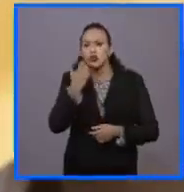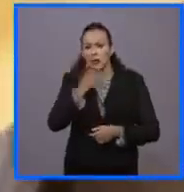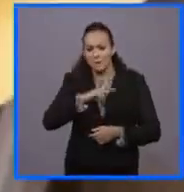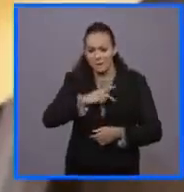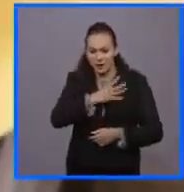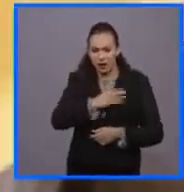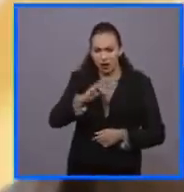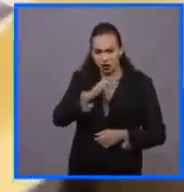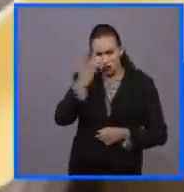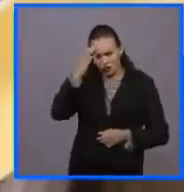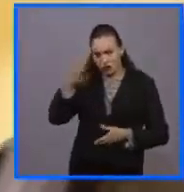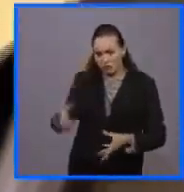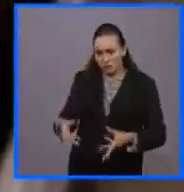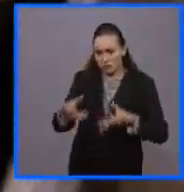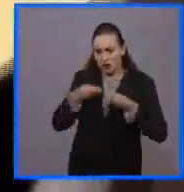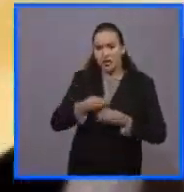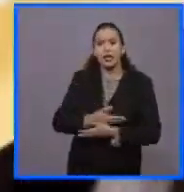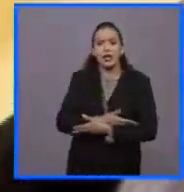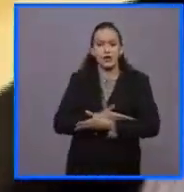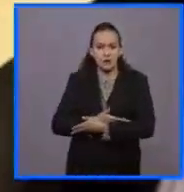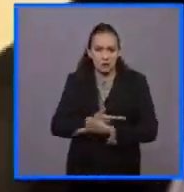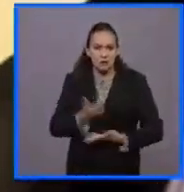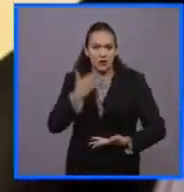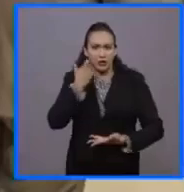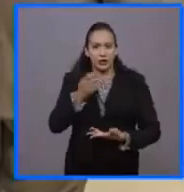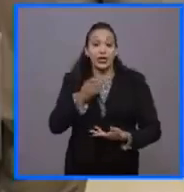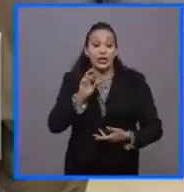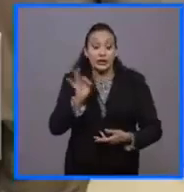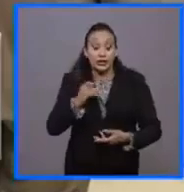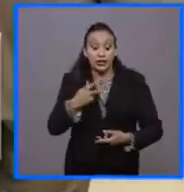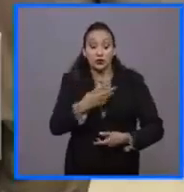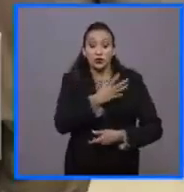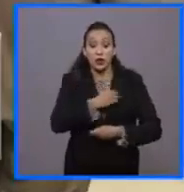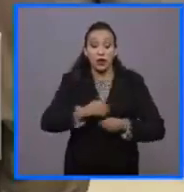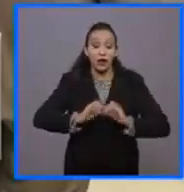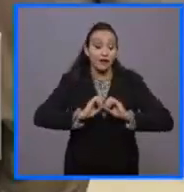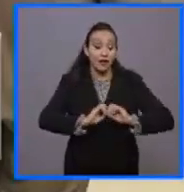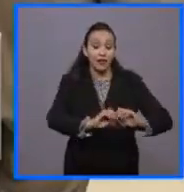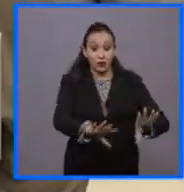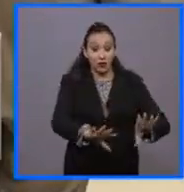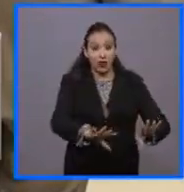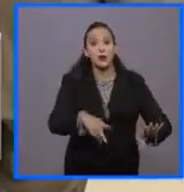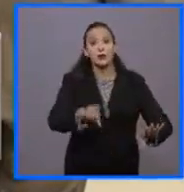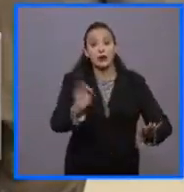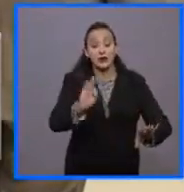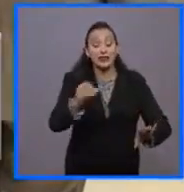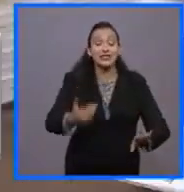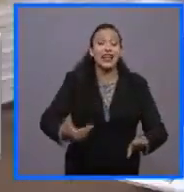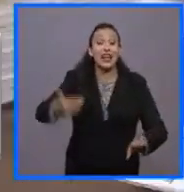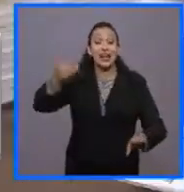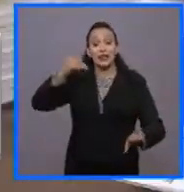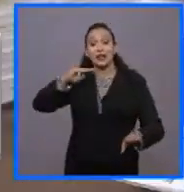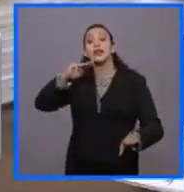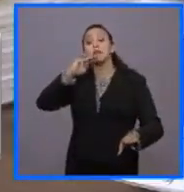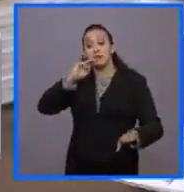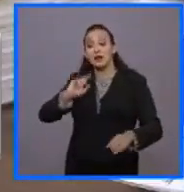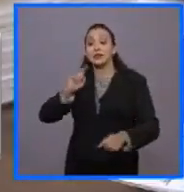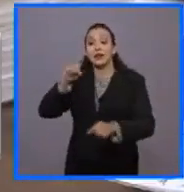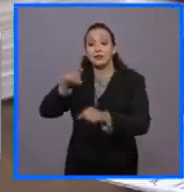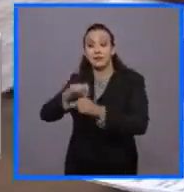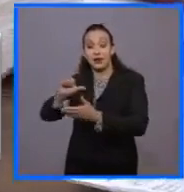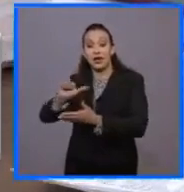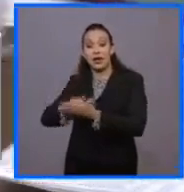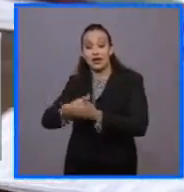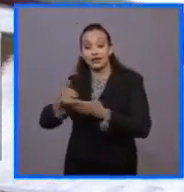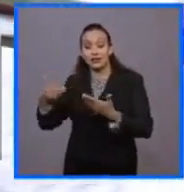a quien acogió por encontrarse en una situación de abandono, y que la persona registrada haya forjado su identidad con el nombre y